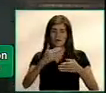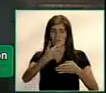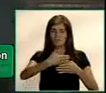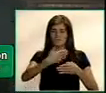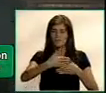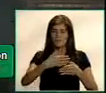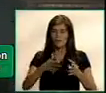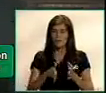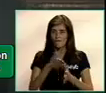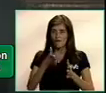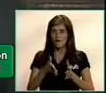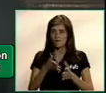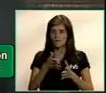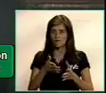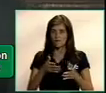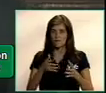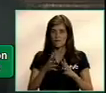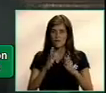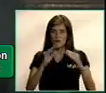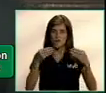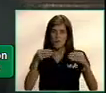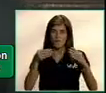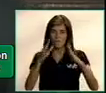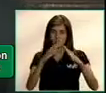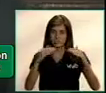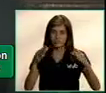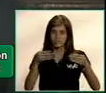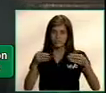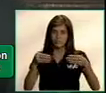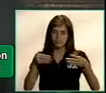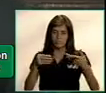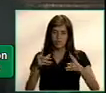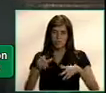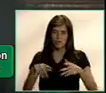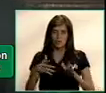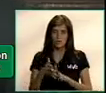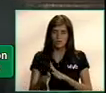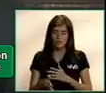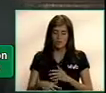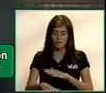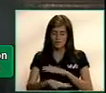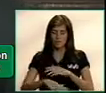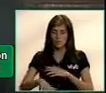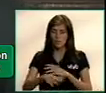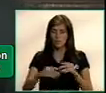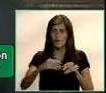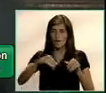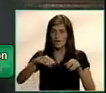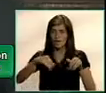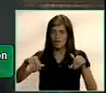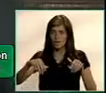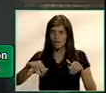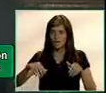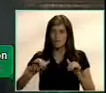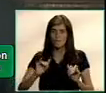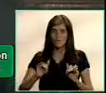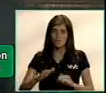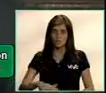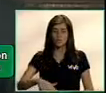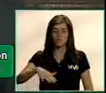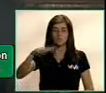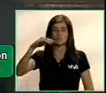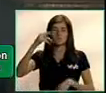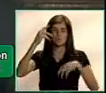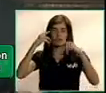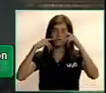con techo de hojalata y piso de tierra. Ahí se crió el comandante